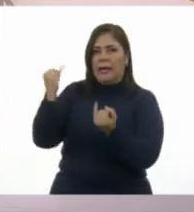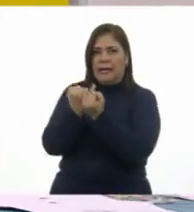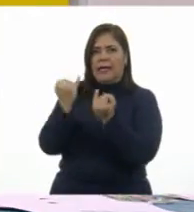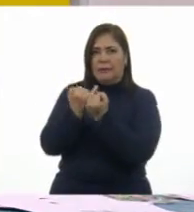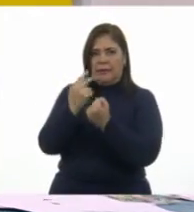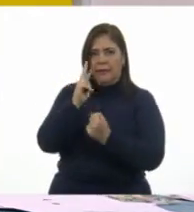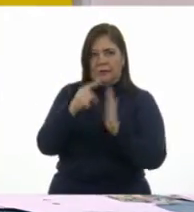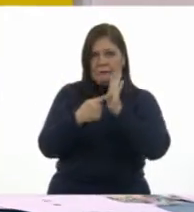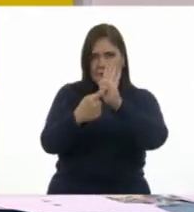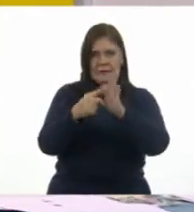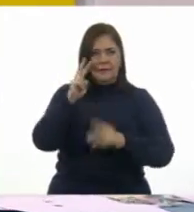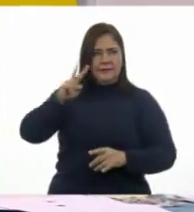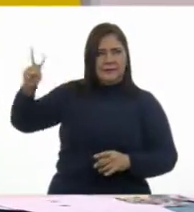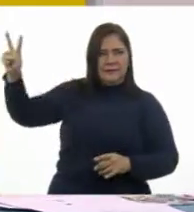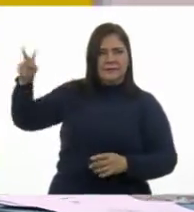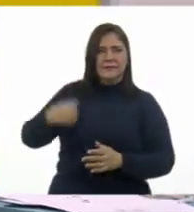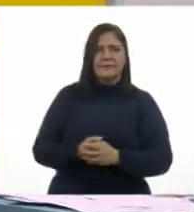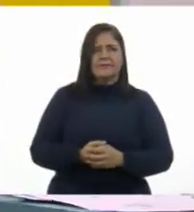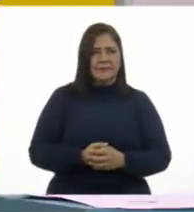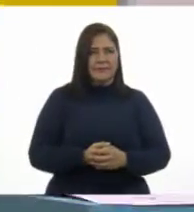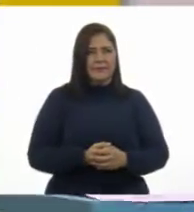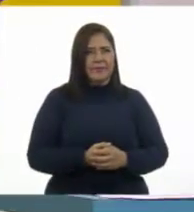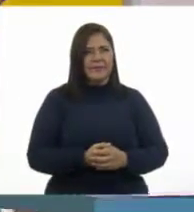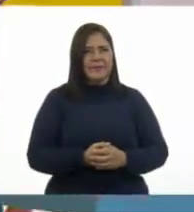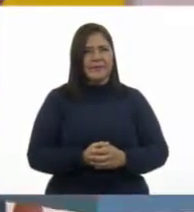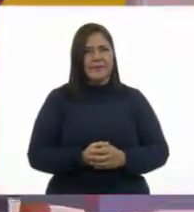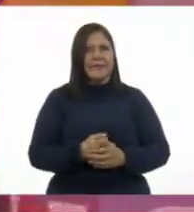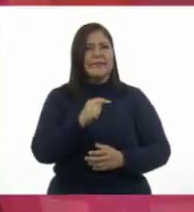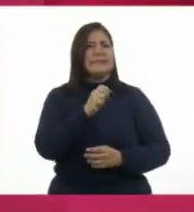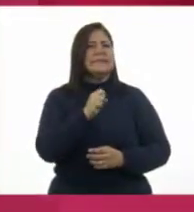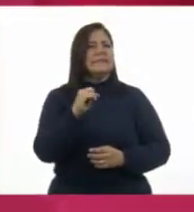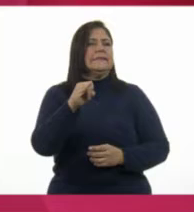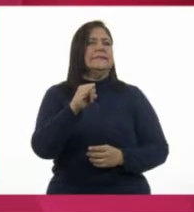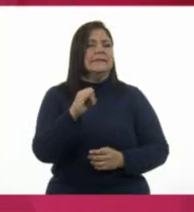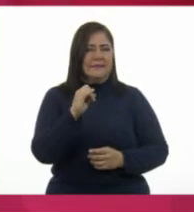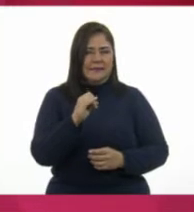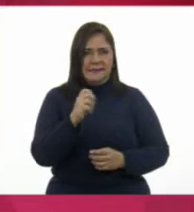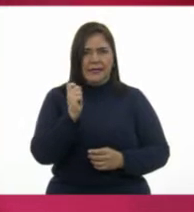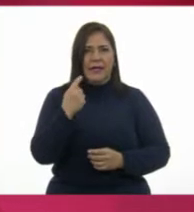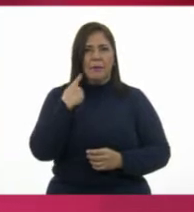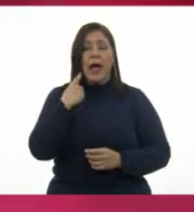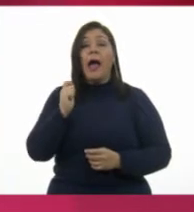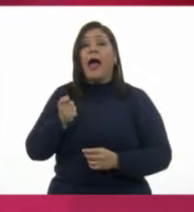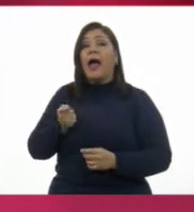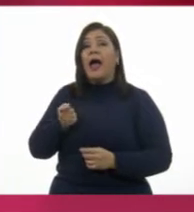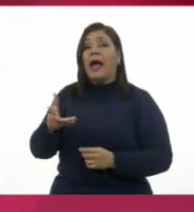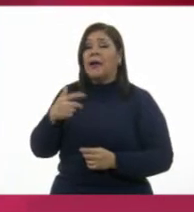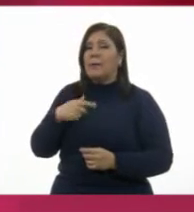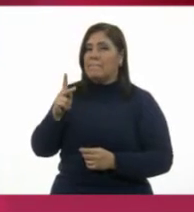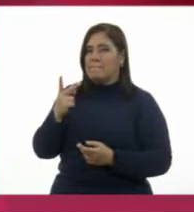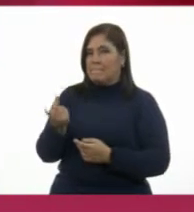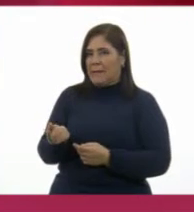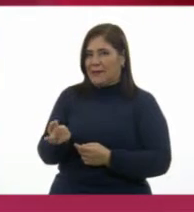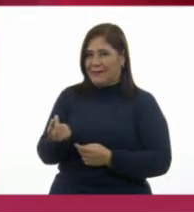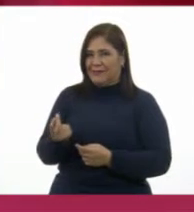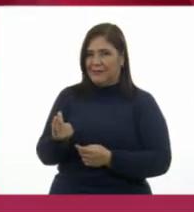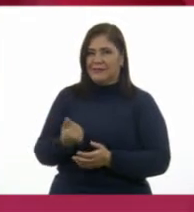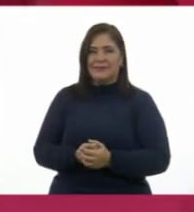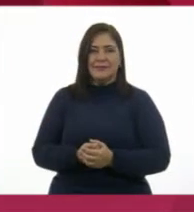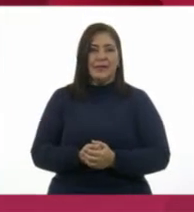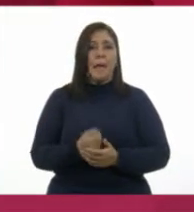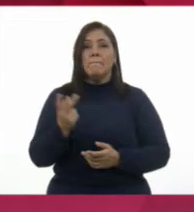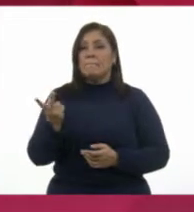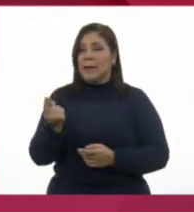¿Sí? Sí. Sí. Sí. Sí. Sí. Perro. Sí, perro. perro